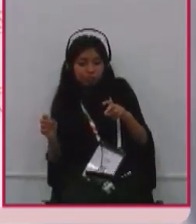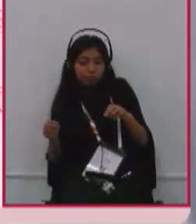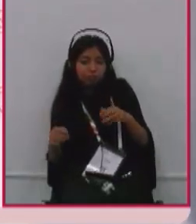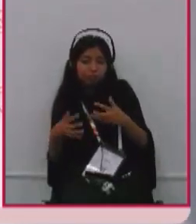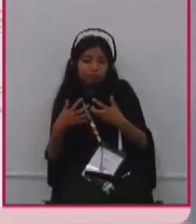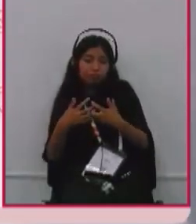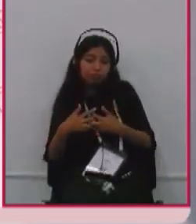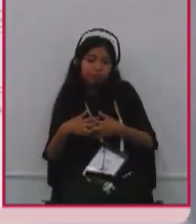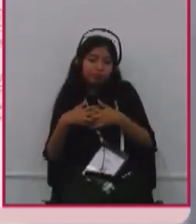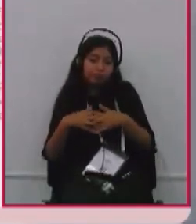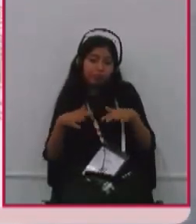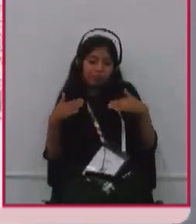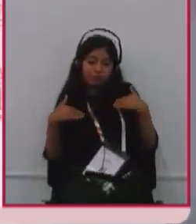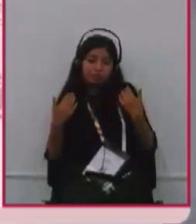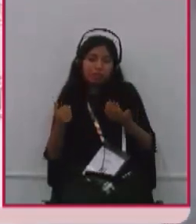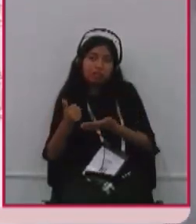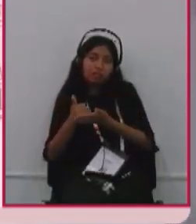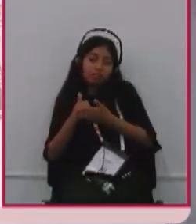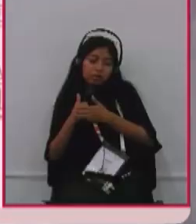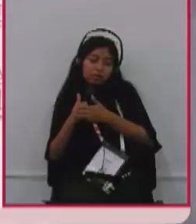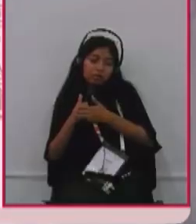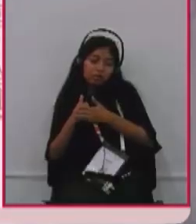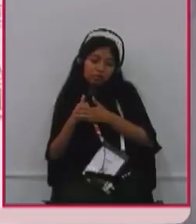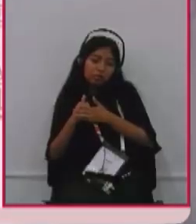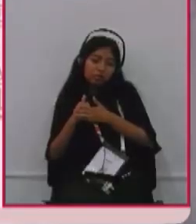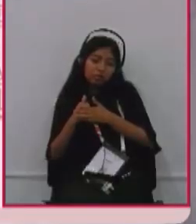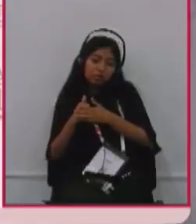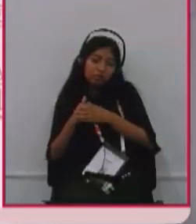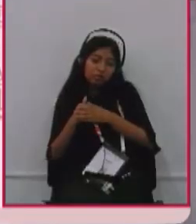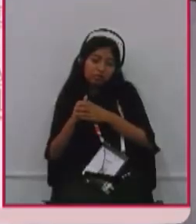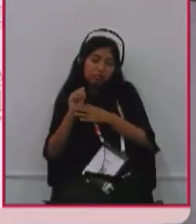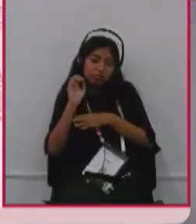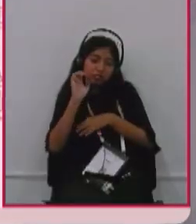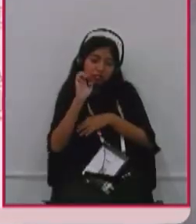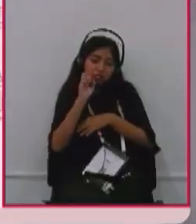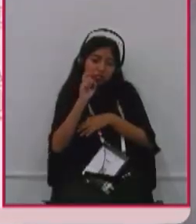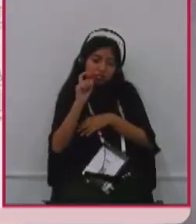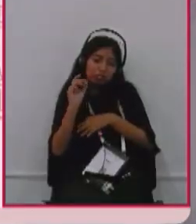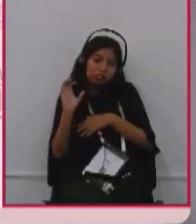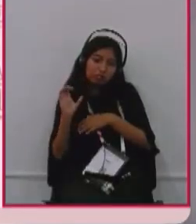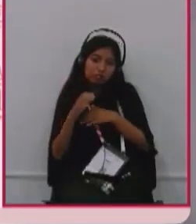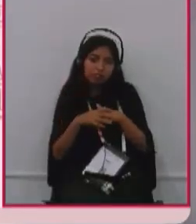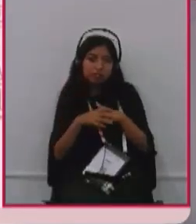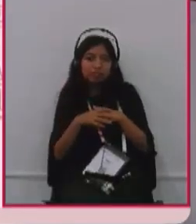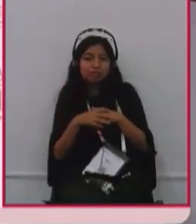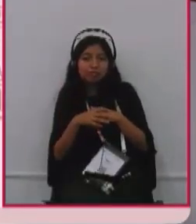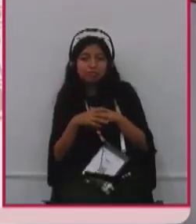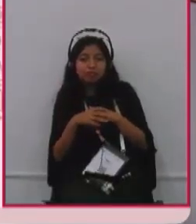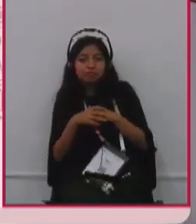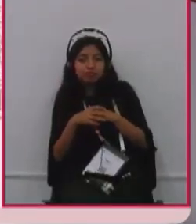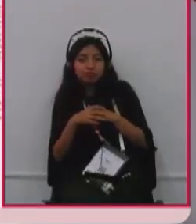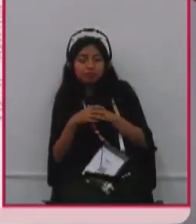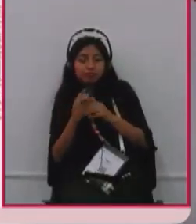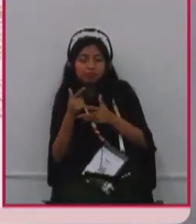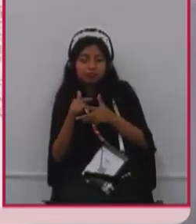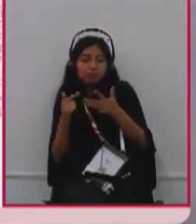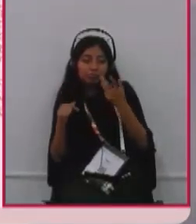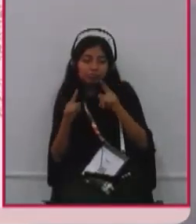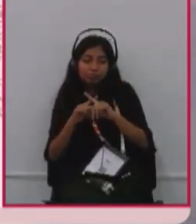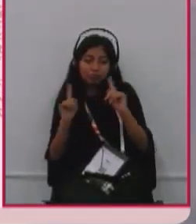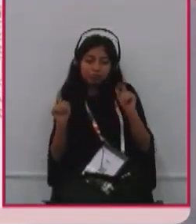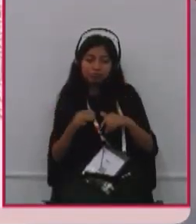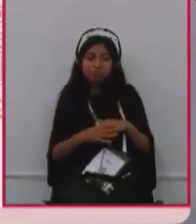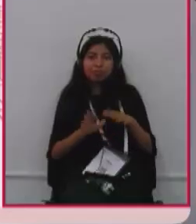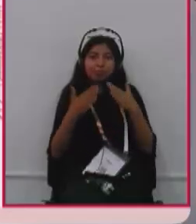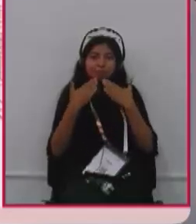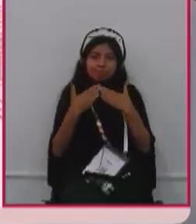equipos que nos puedan ayudar para hacer mediciones geotécnicas, etcétera, ¿no? Ese es lo que haría diferente. Correcto,